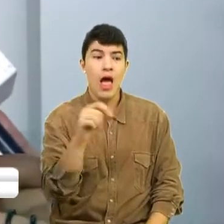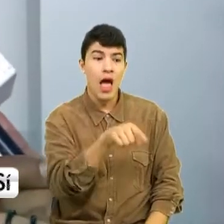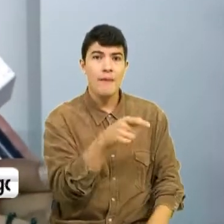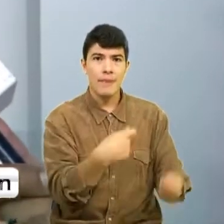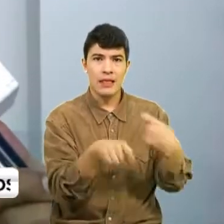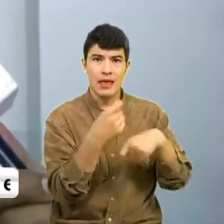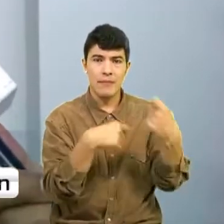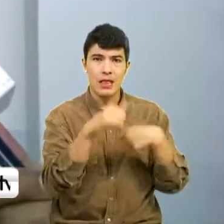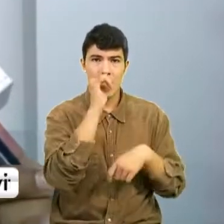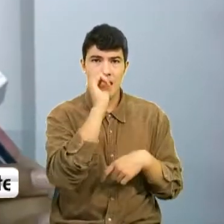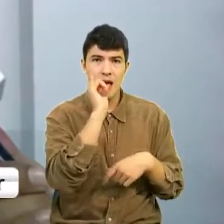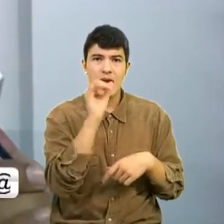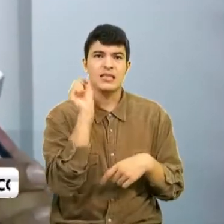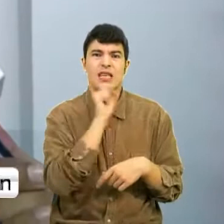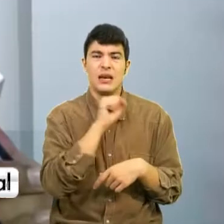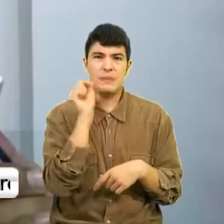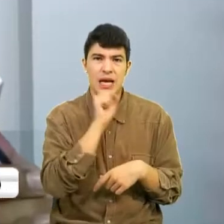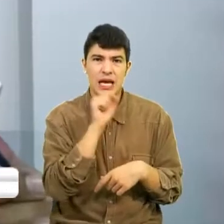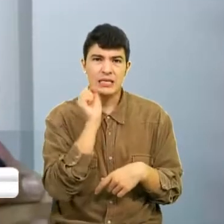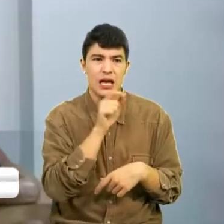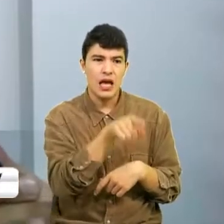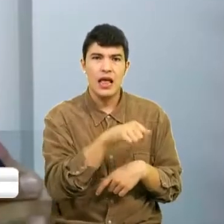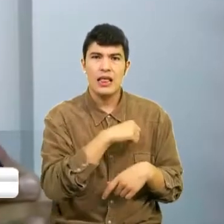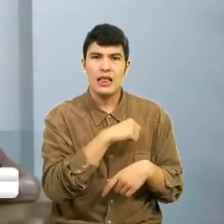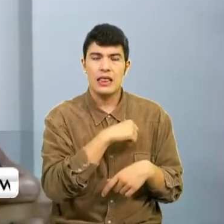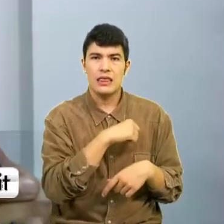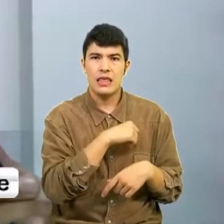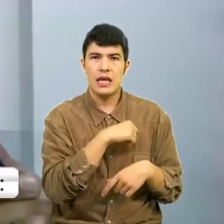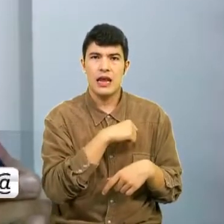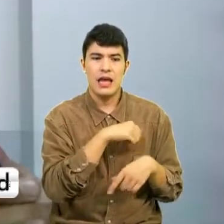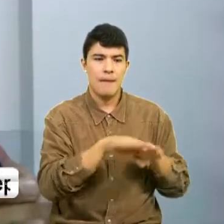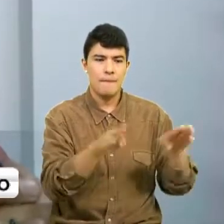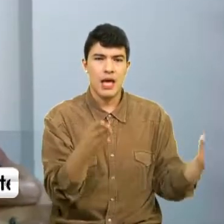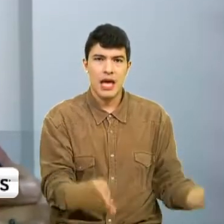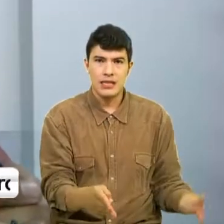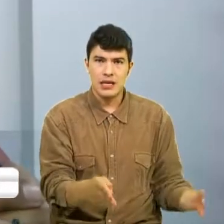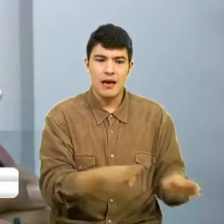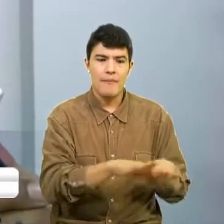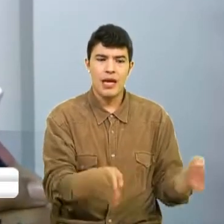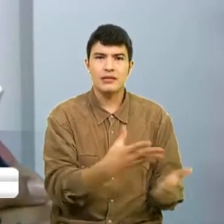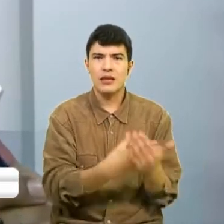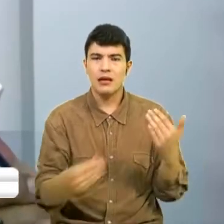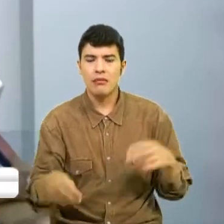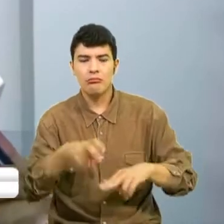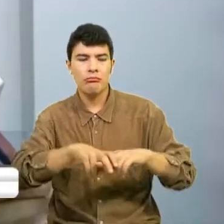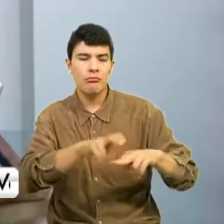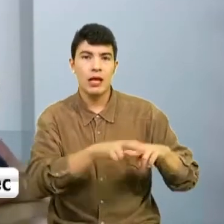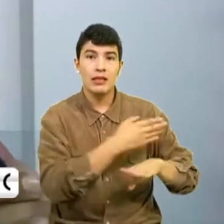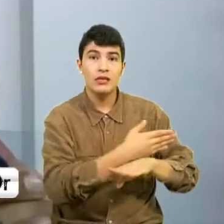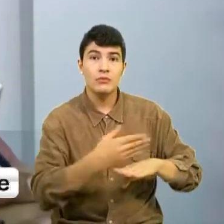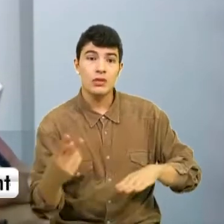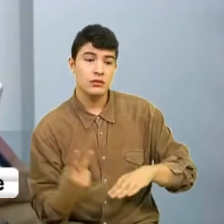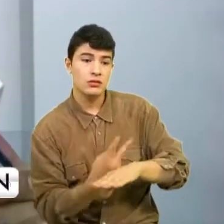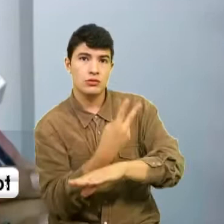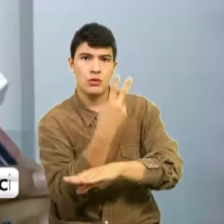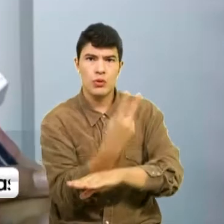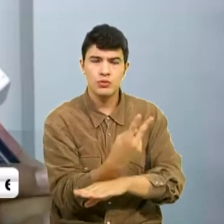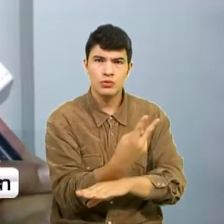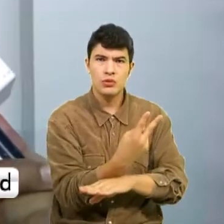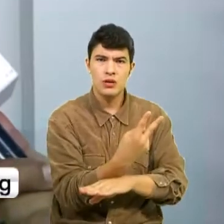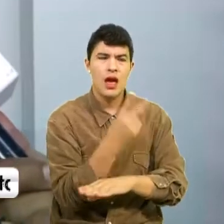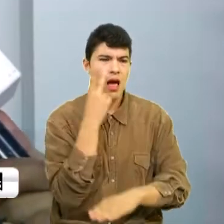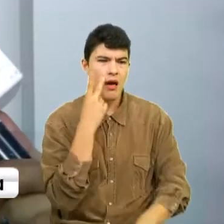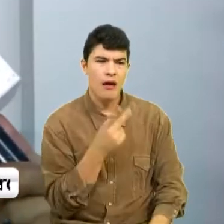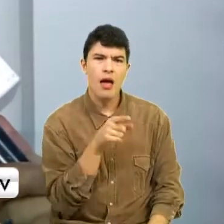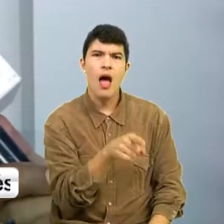están vendiendo cerveza que tienen ven en mesas al exterior después de las 2 de la mañana se ha detectado